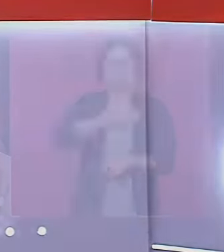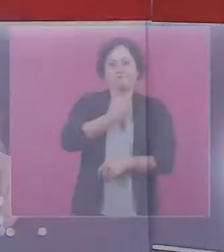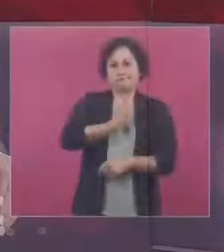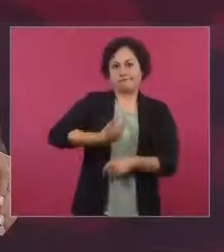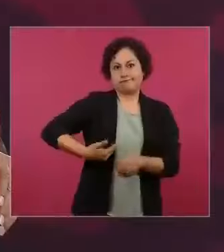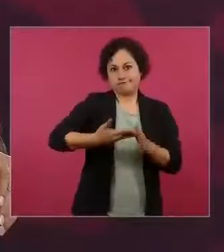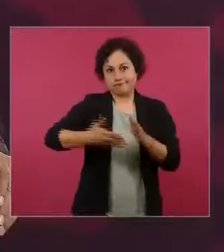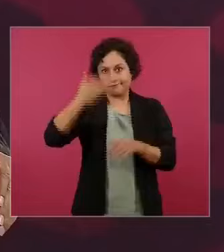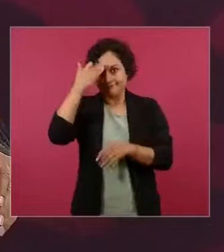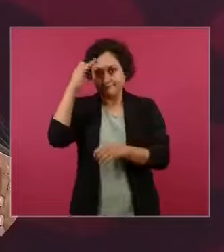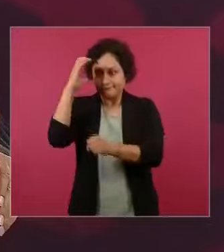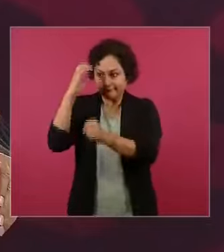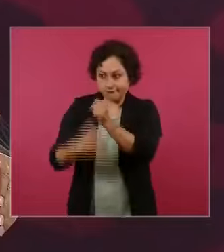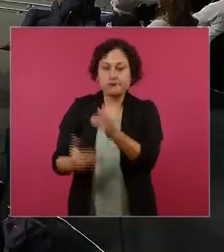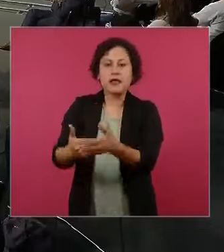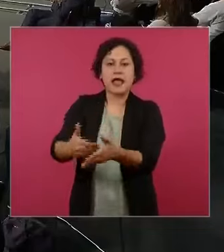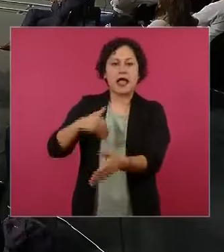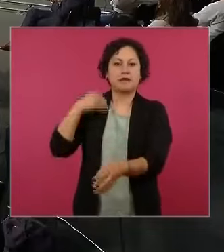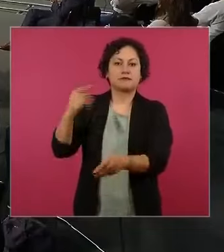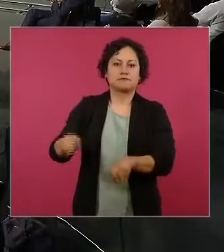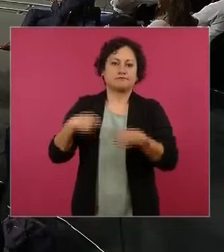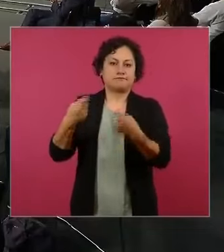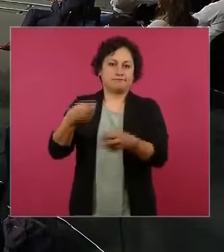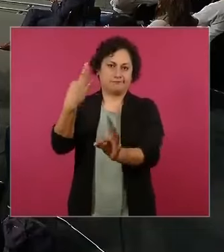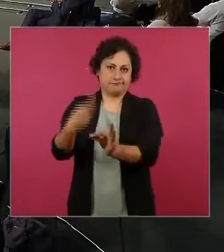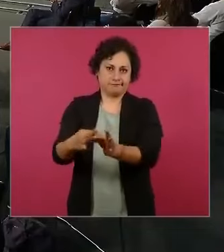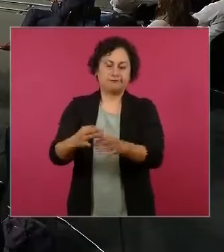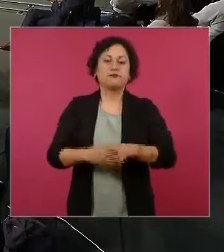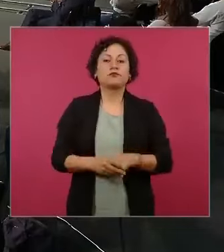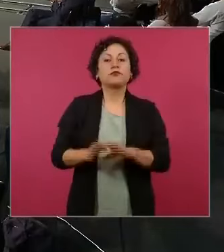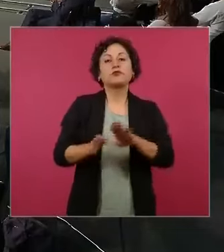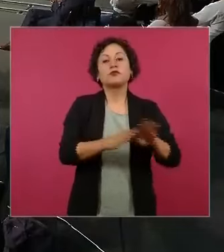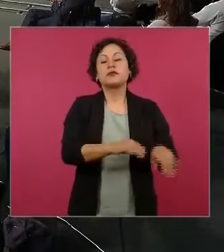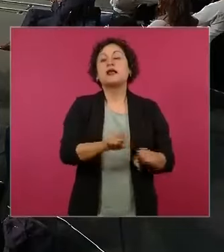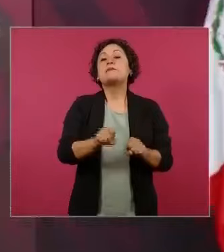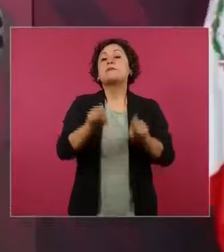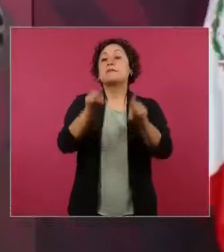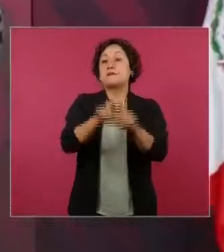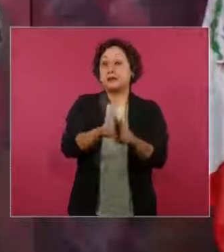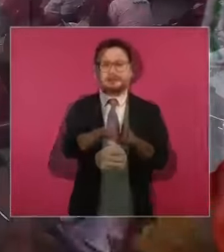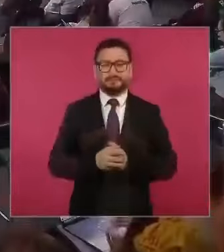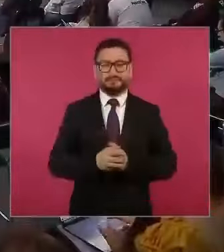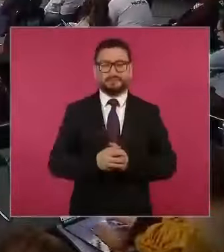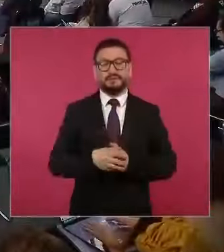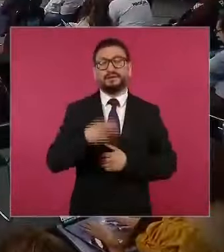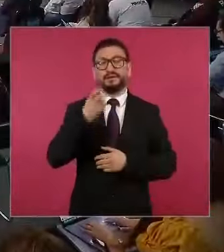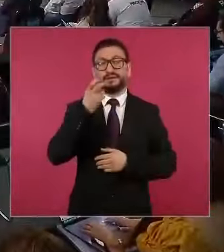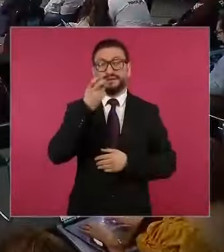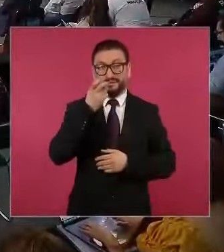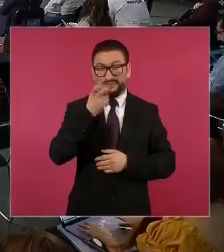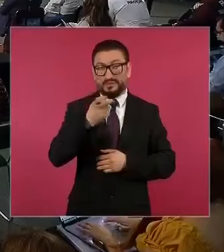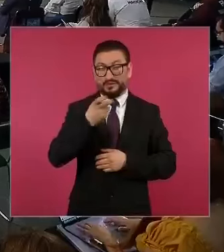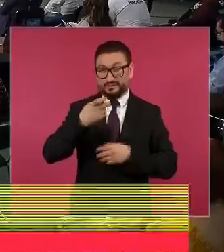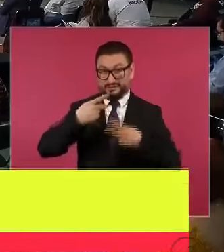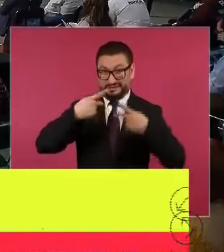sucia también se han sumado periodistas y medios afines al bloque conservador. llevar a la